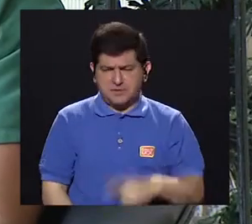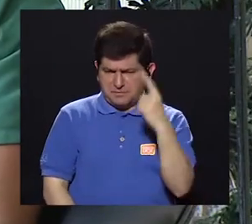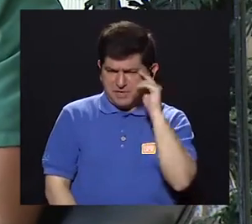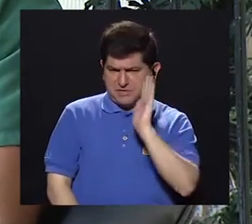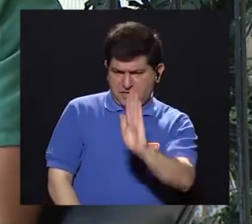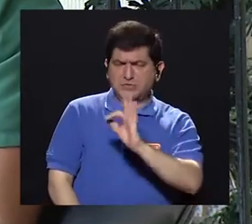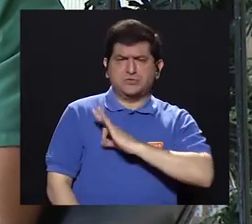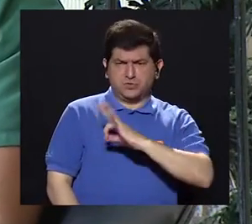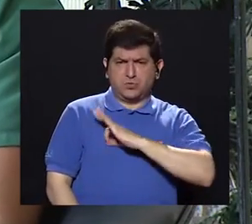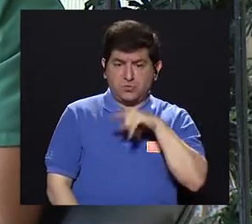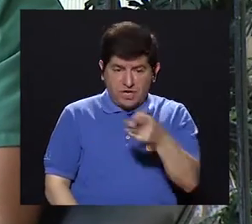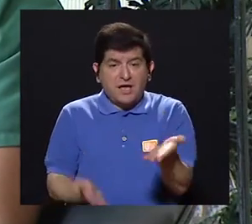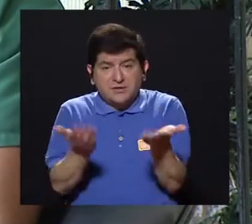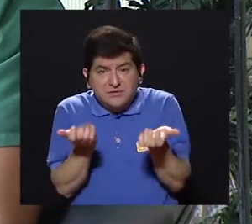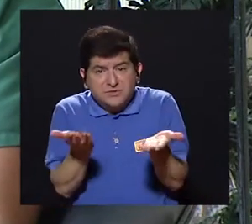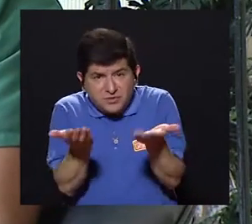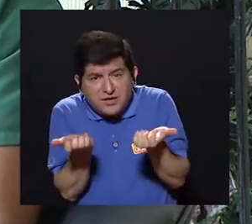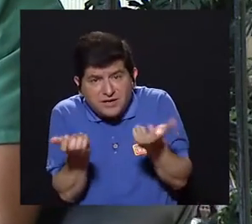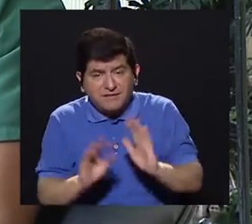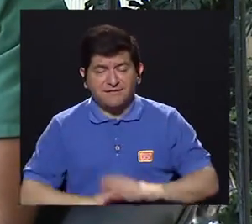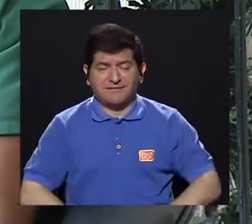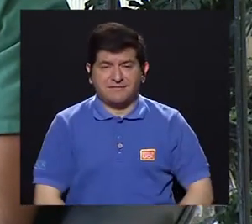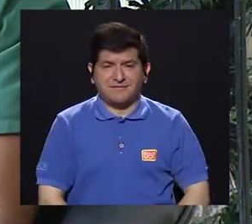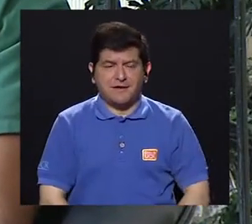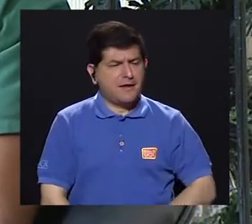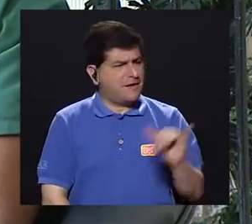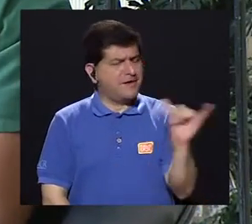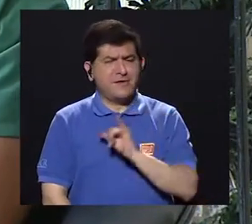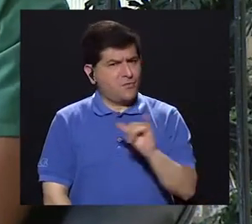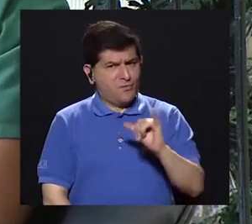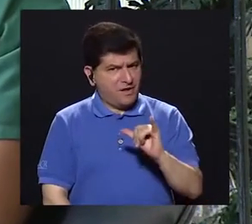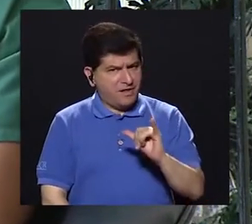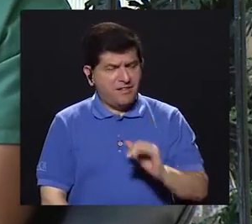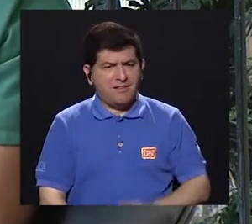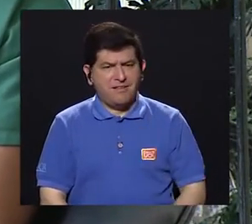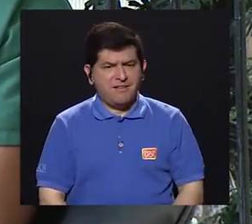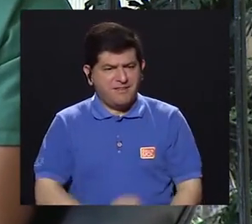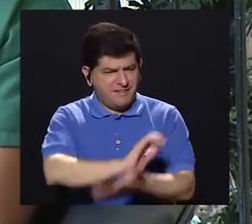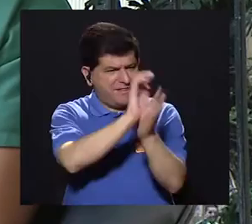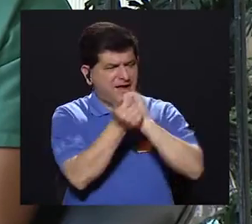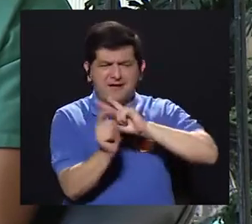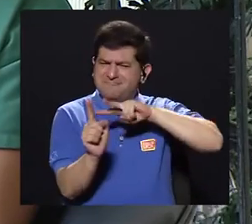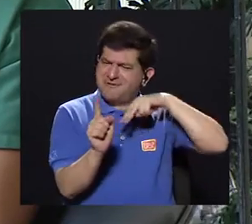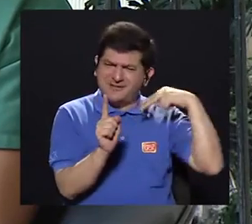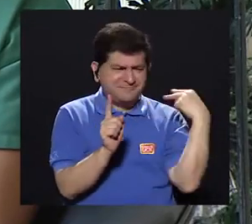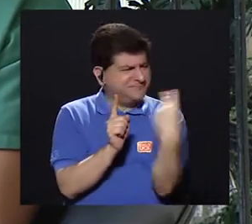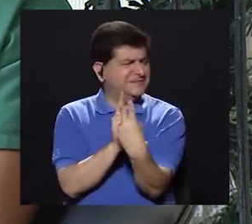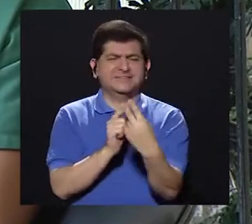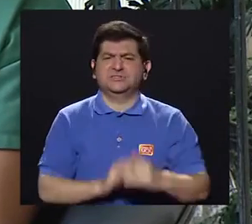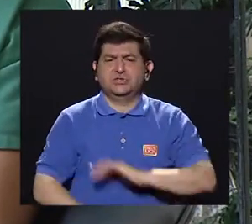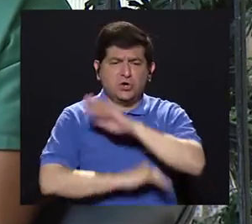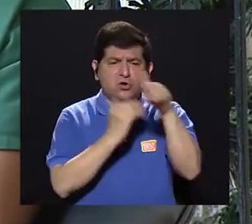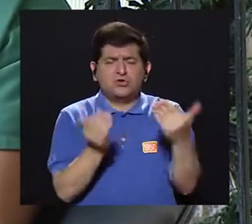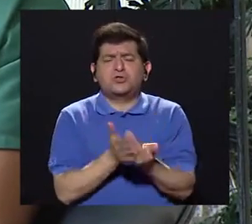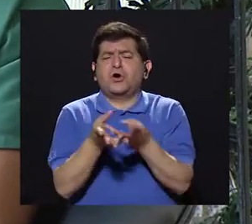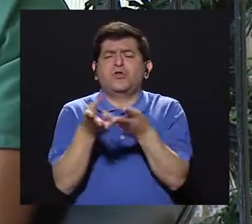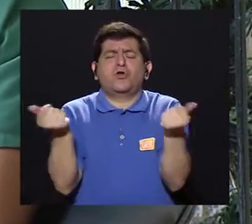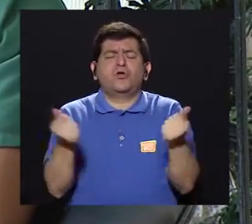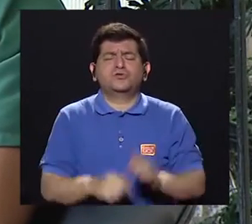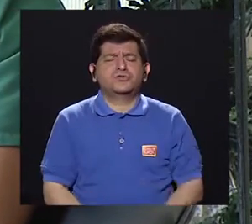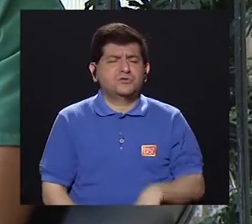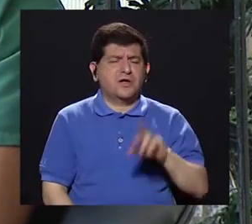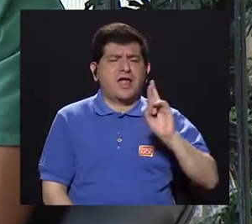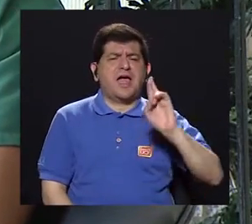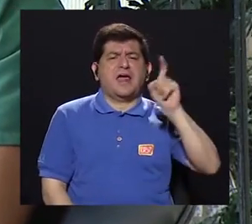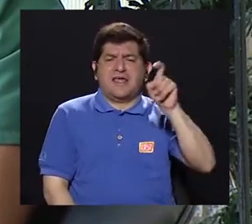tengan un bienestar, que yo creo que eso es lo que se busca, ¿verdad? Un bienestar. Que también cambiemos la visión de que todo me lo puede